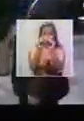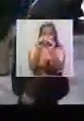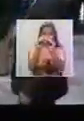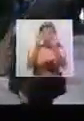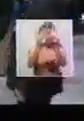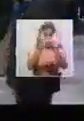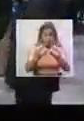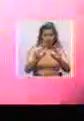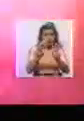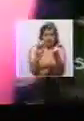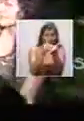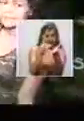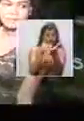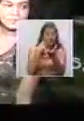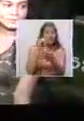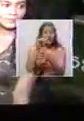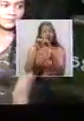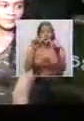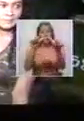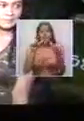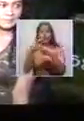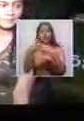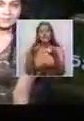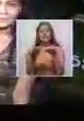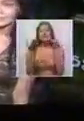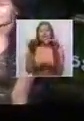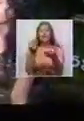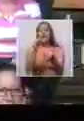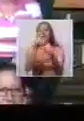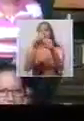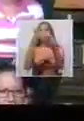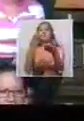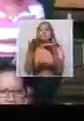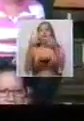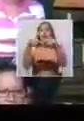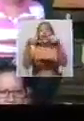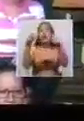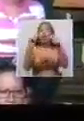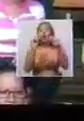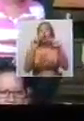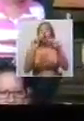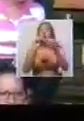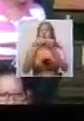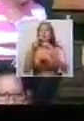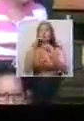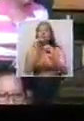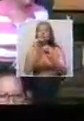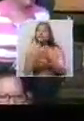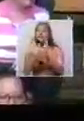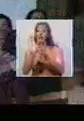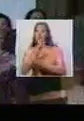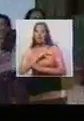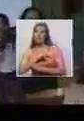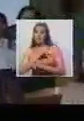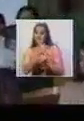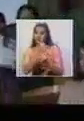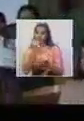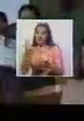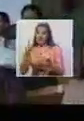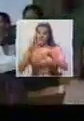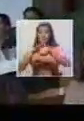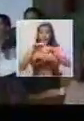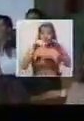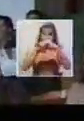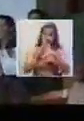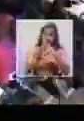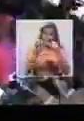virtual. Para eso, las sedes regionales entregarán a sus afiliados una tarjeta con código personalizado que les permitirá accesar el portal